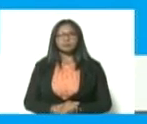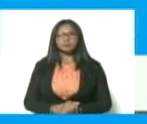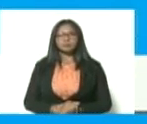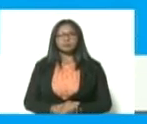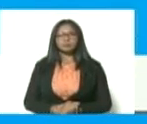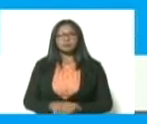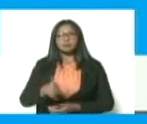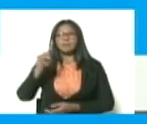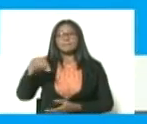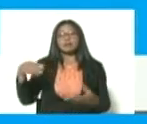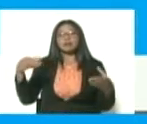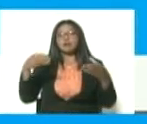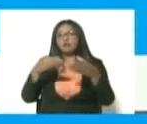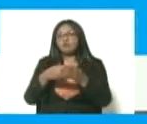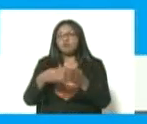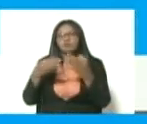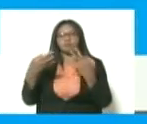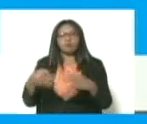también nos reunimos.